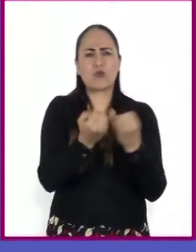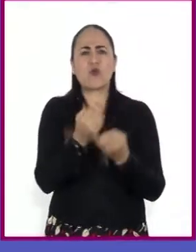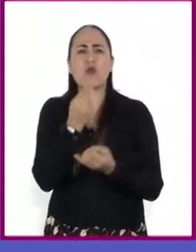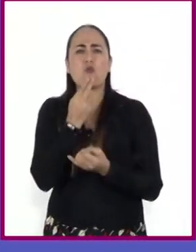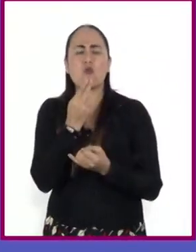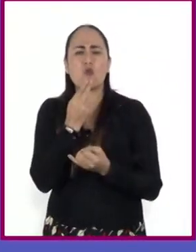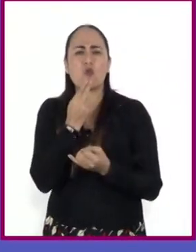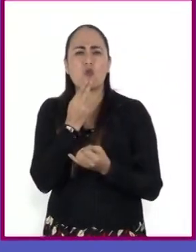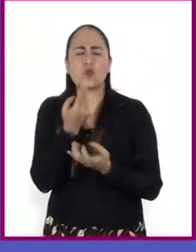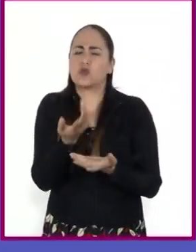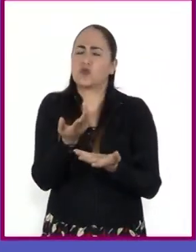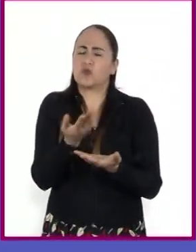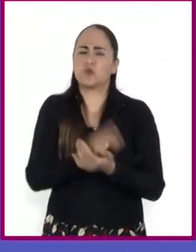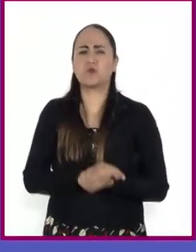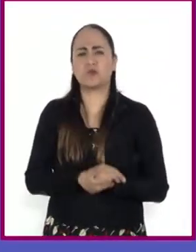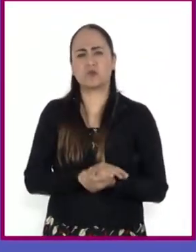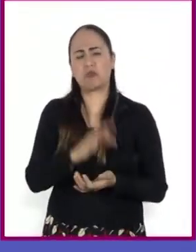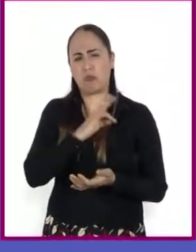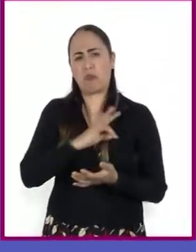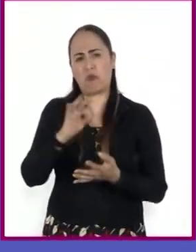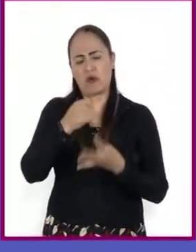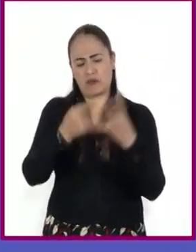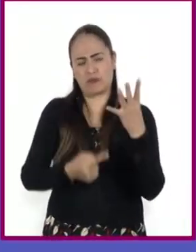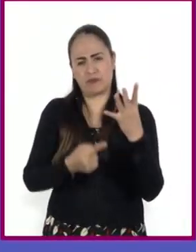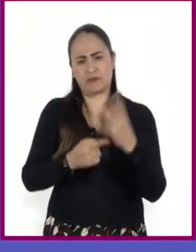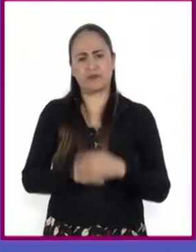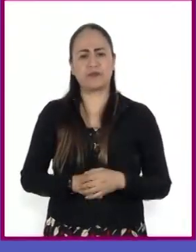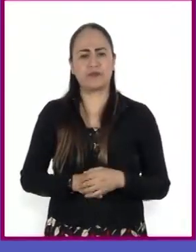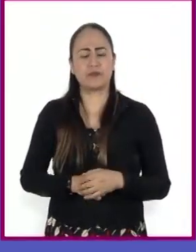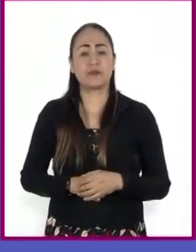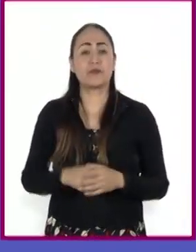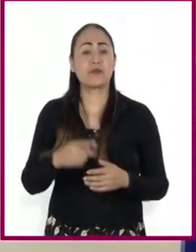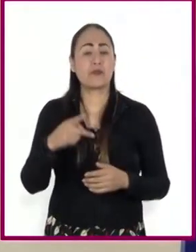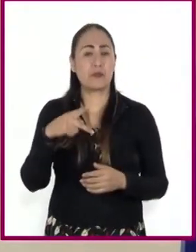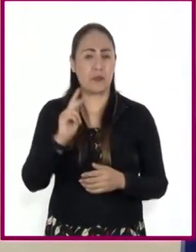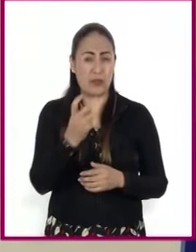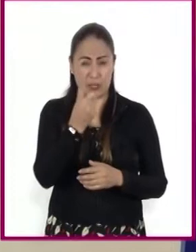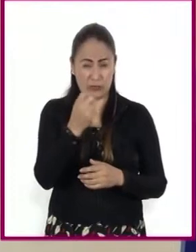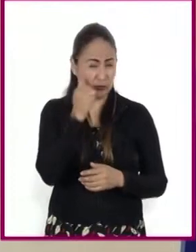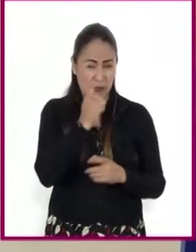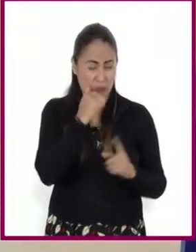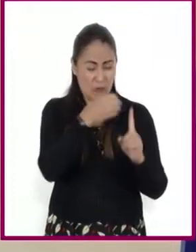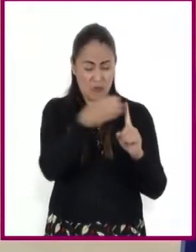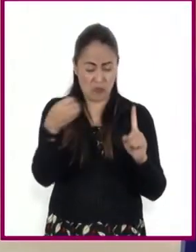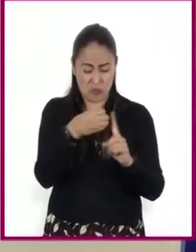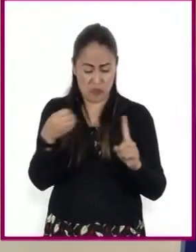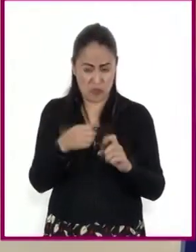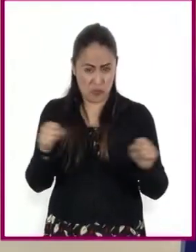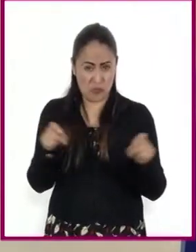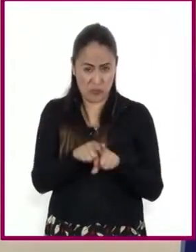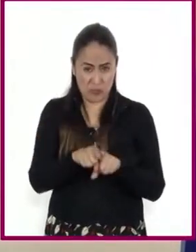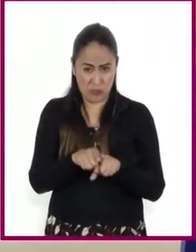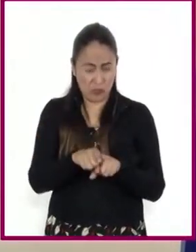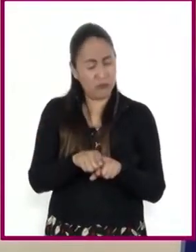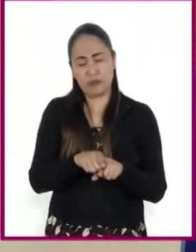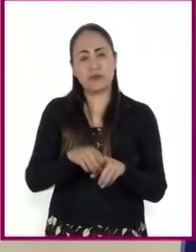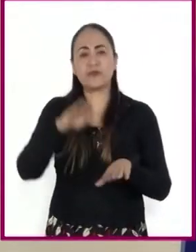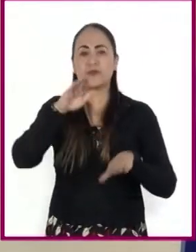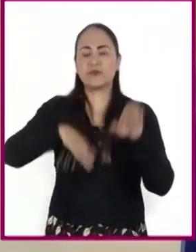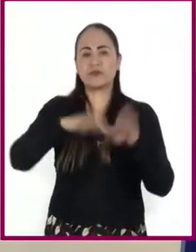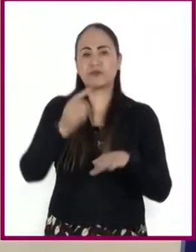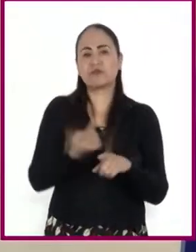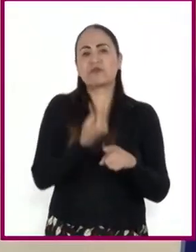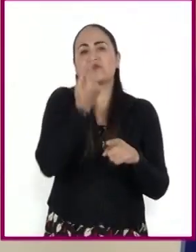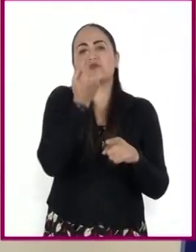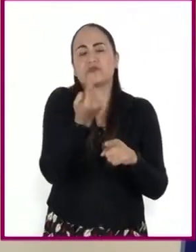los casos en los que se puede emplear ese concepto. Pero no siempre sucede así. A veces solo se muestra uno de